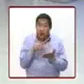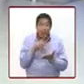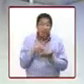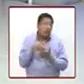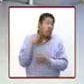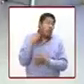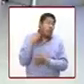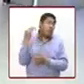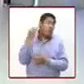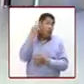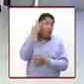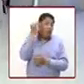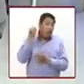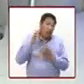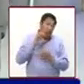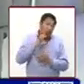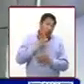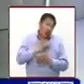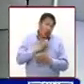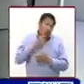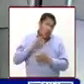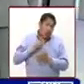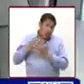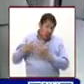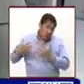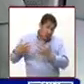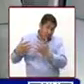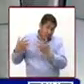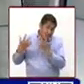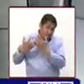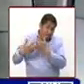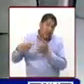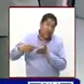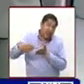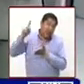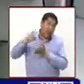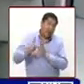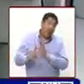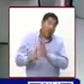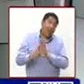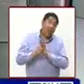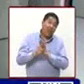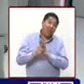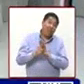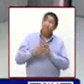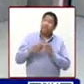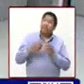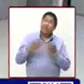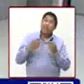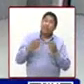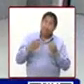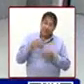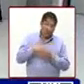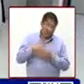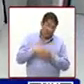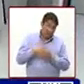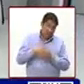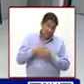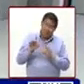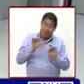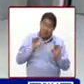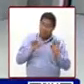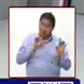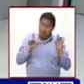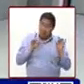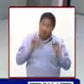Asamblea Legislativa porque la Comisión Mixta tal parece que ya ha aprobado una ley corta. Recuerda usted que fue la propuesta para llevar adelante la preselección